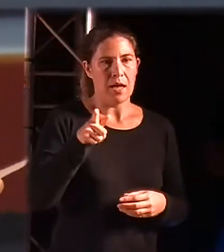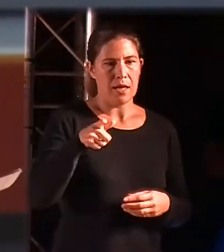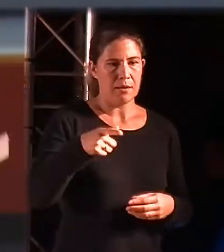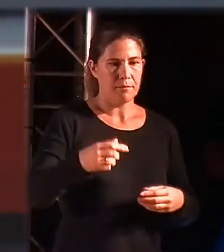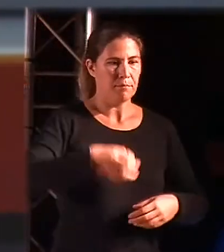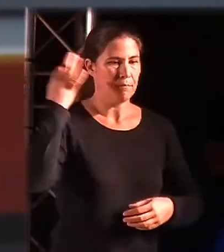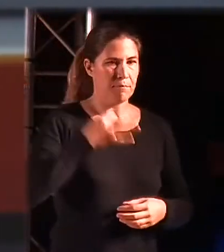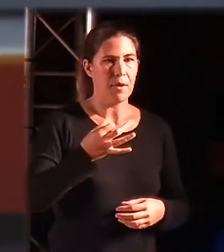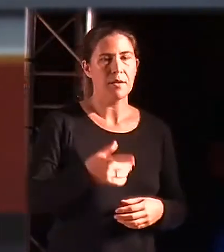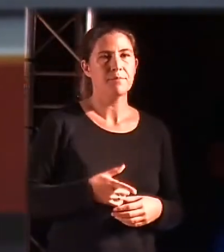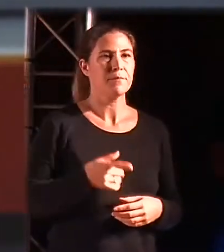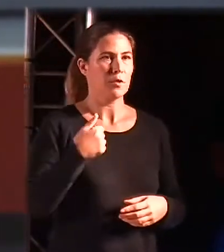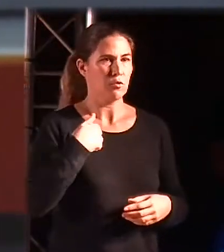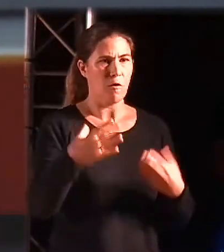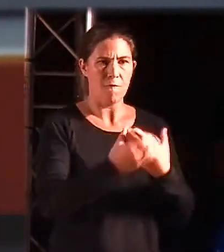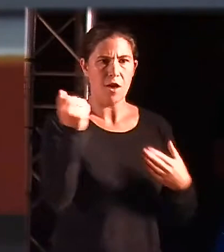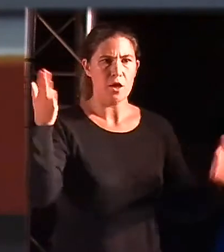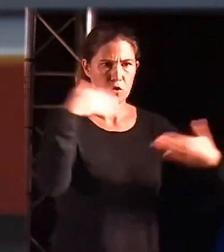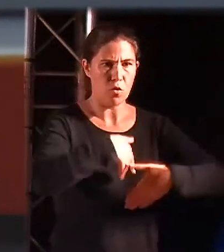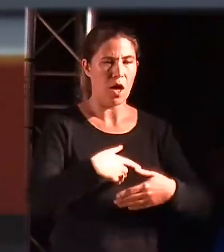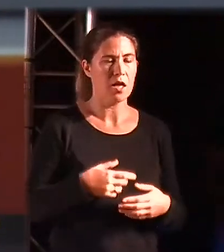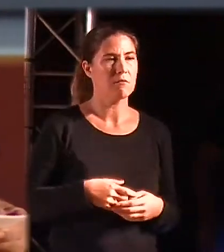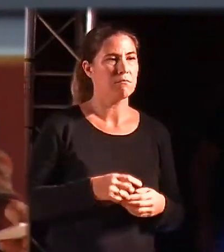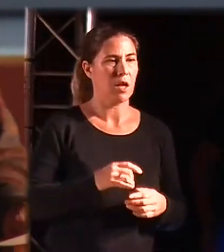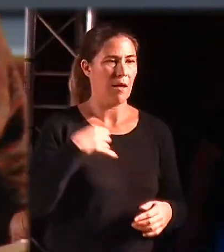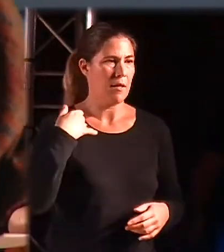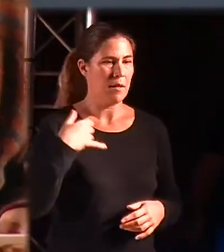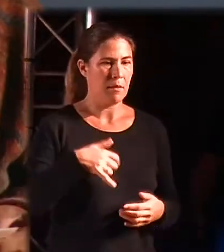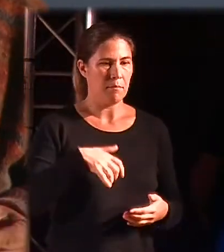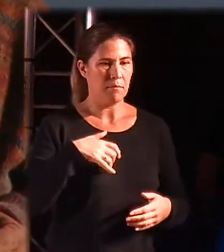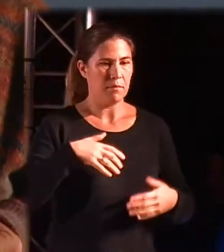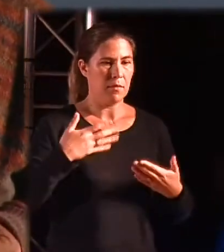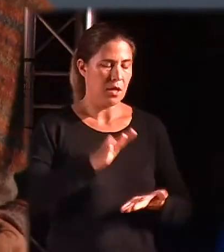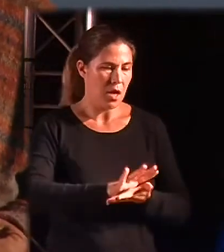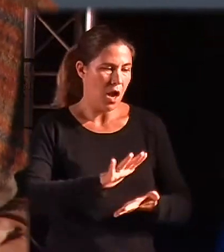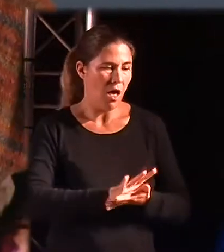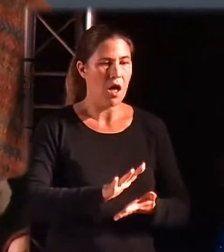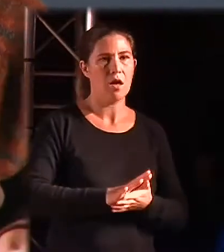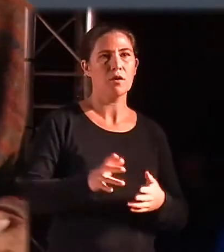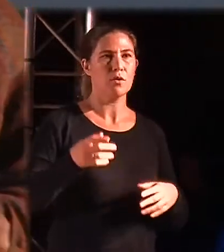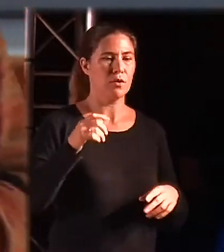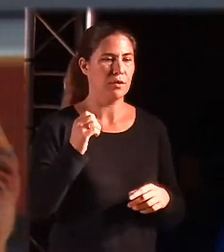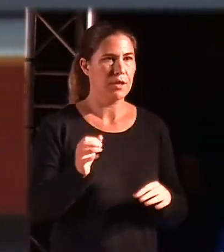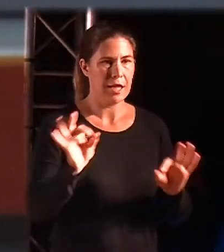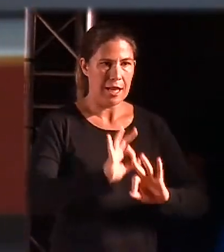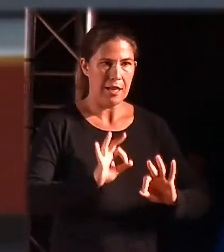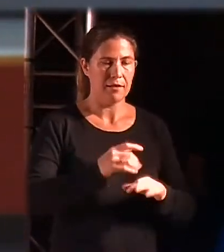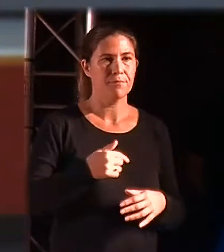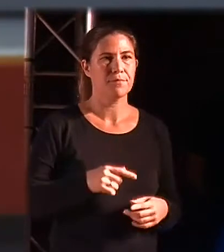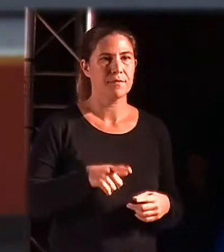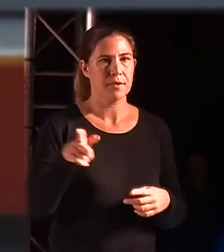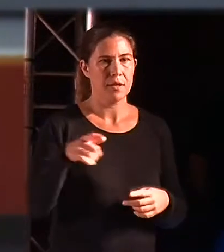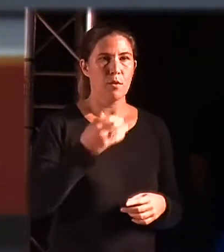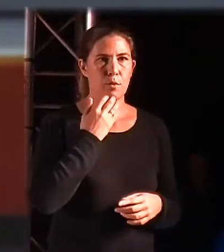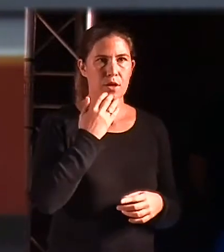pues no me equivoco. Y entonces te relajas, no haces los deberes, no compruebas y metes la pata. El paradigma de este error es lo que le pasó